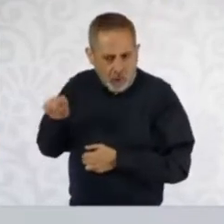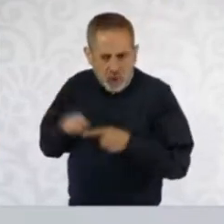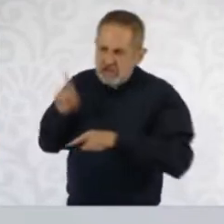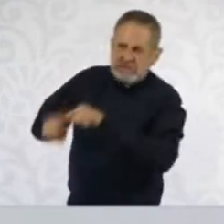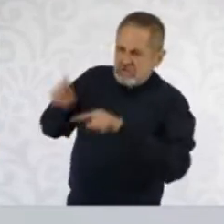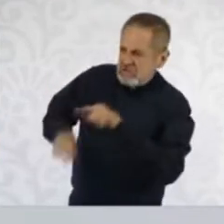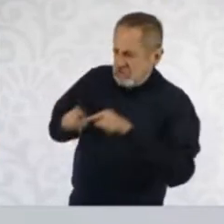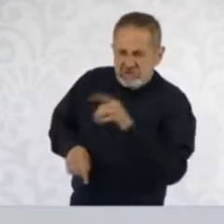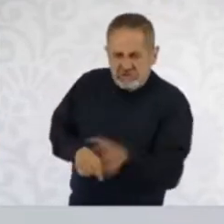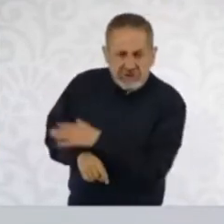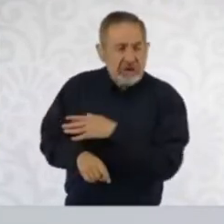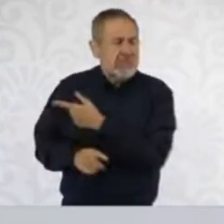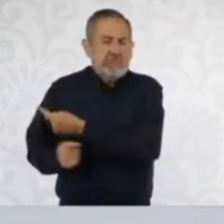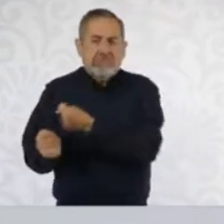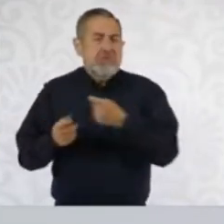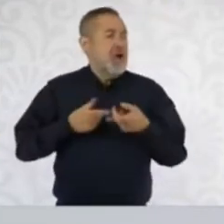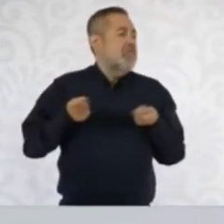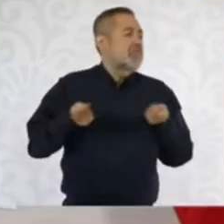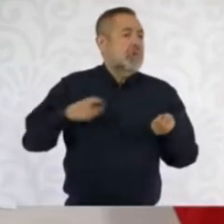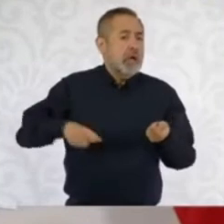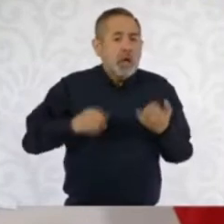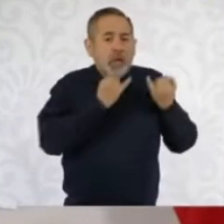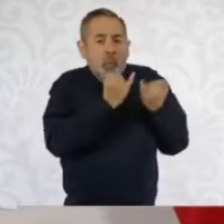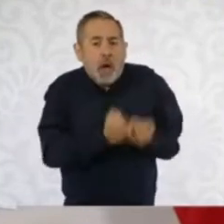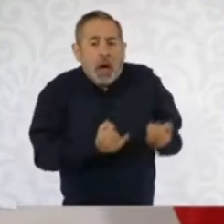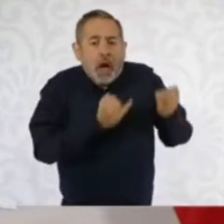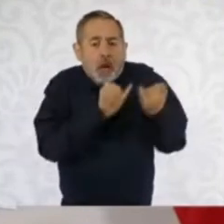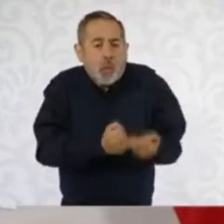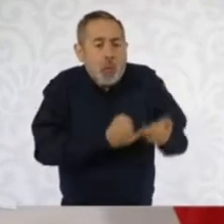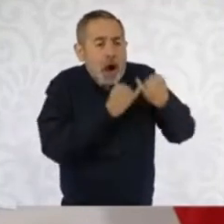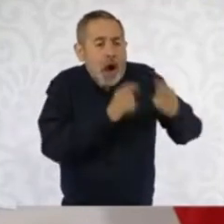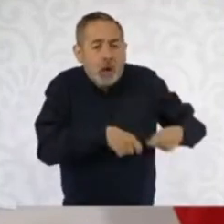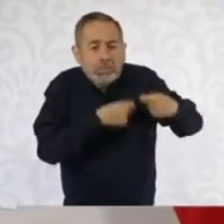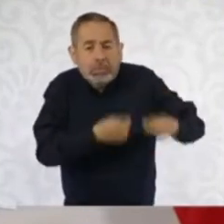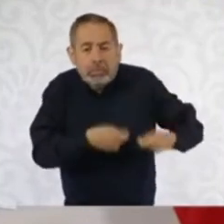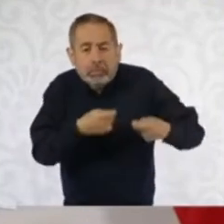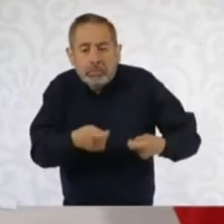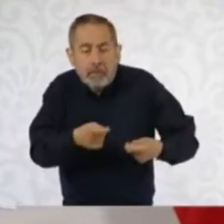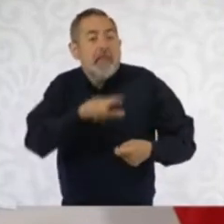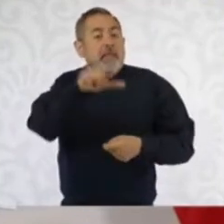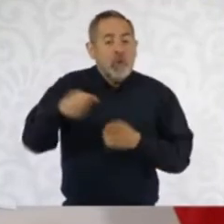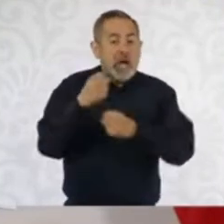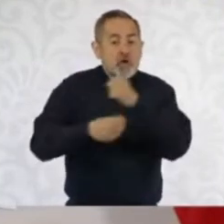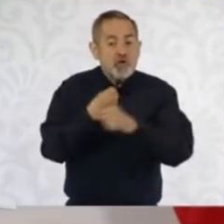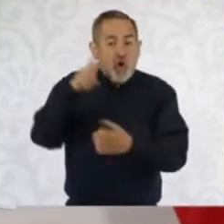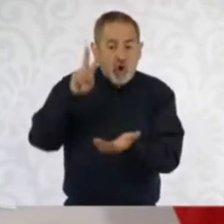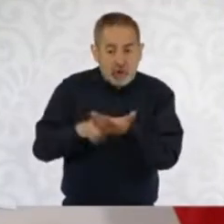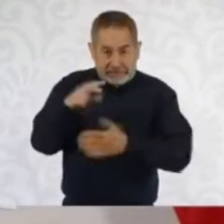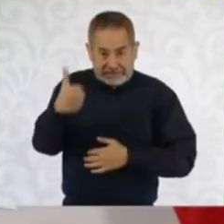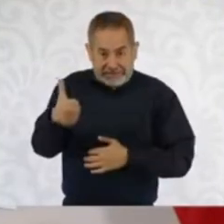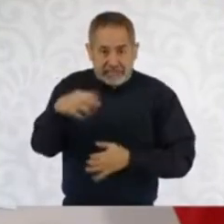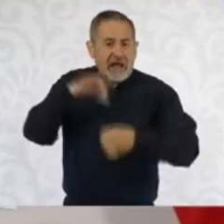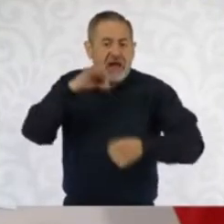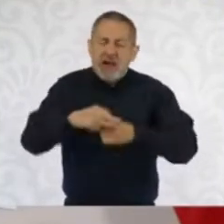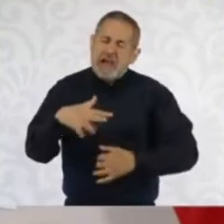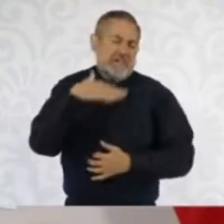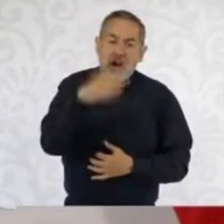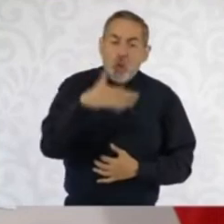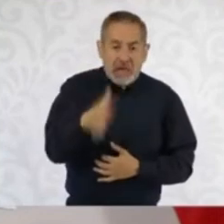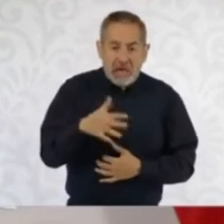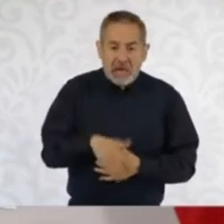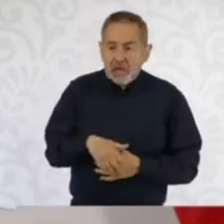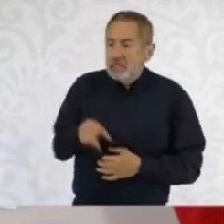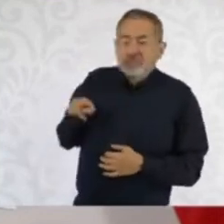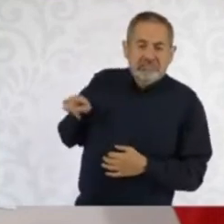Pero además siguieron gobernando igual. Y luego el fraude del 2006, con el que llega